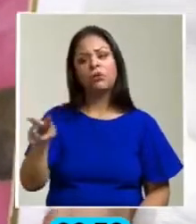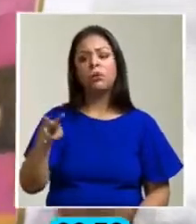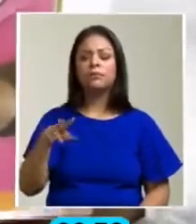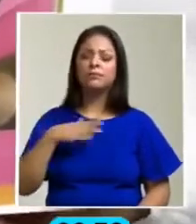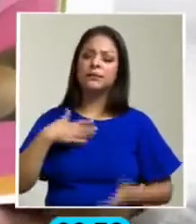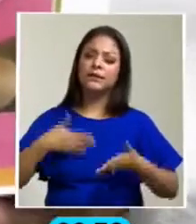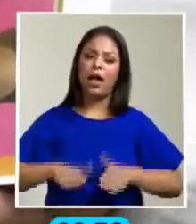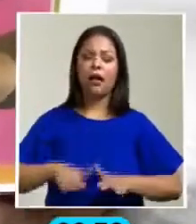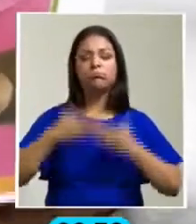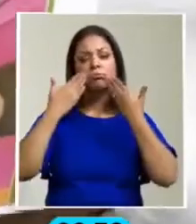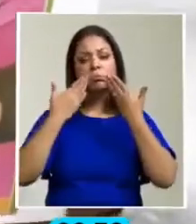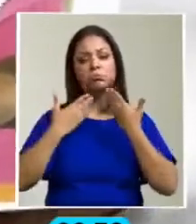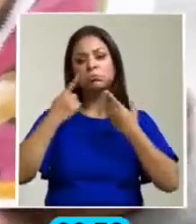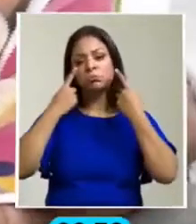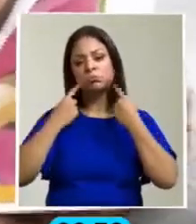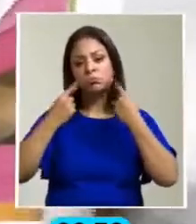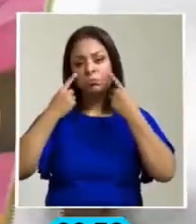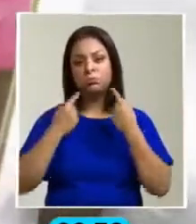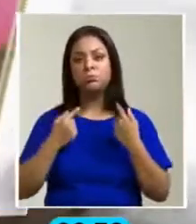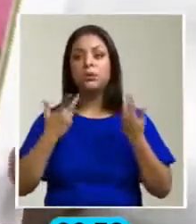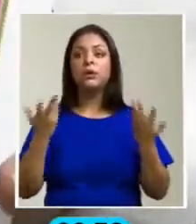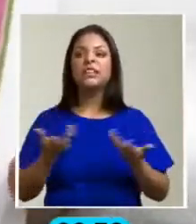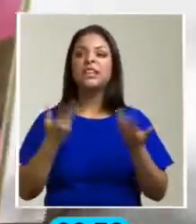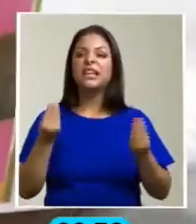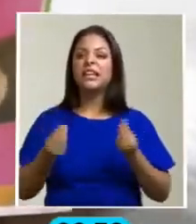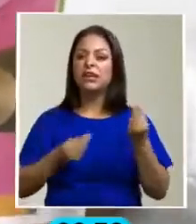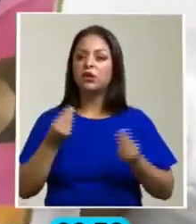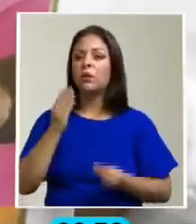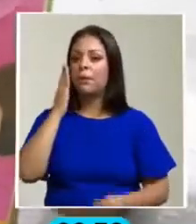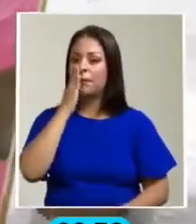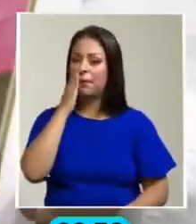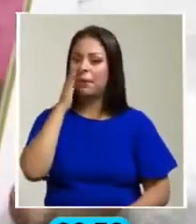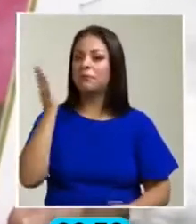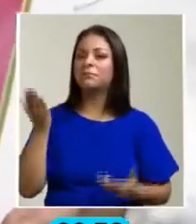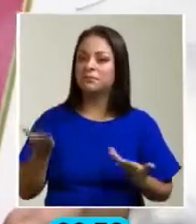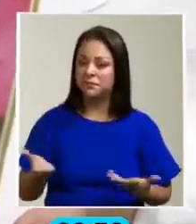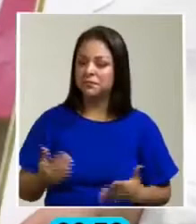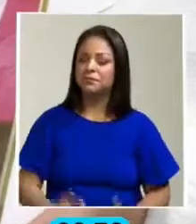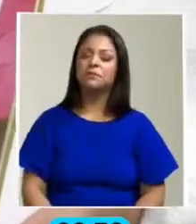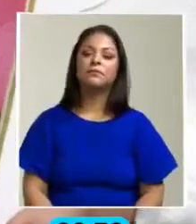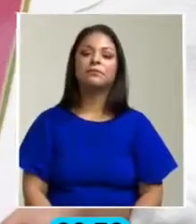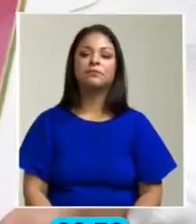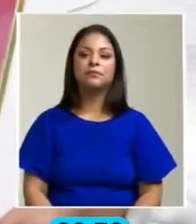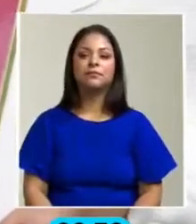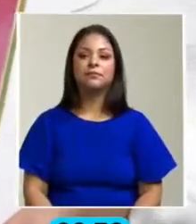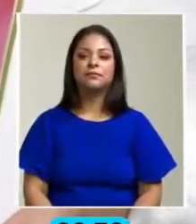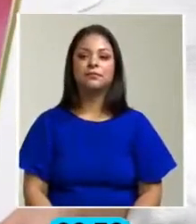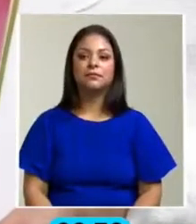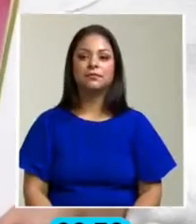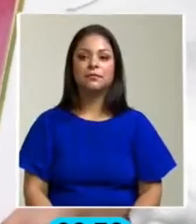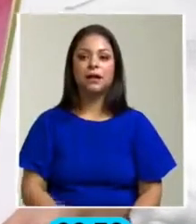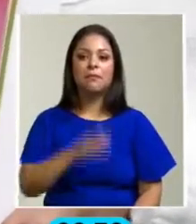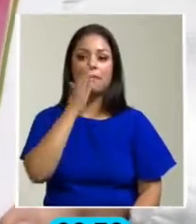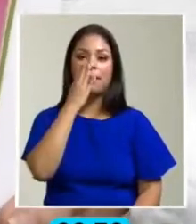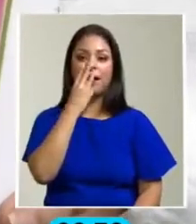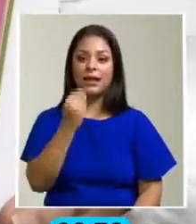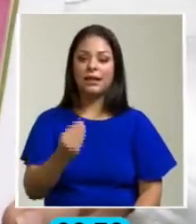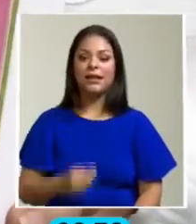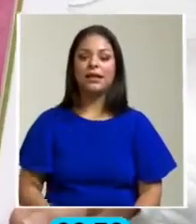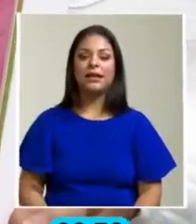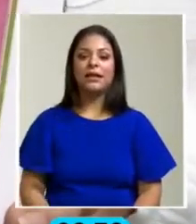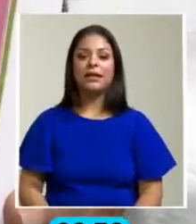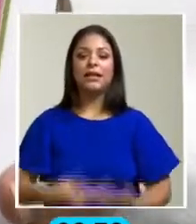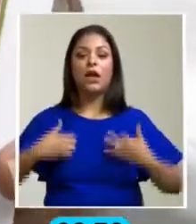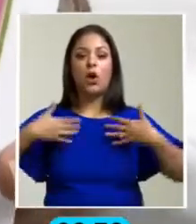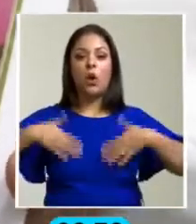llorando. Entonces, ¿qué pasó con esa mamá? ¿Qué hizo mamá? Mamá danza. Le cosió un nuevo